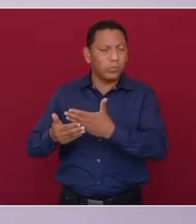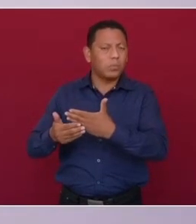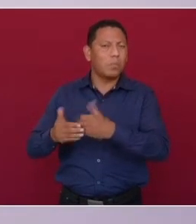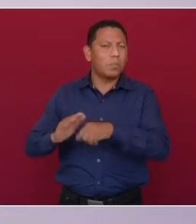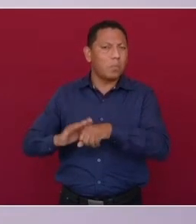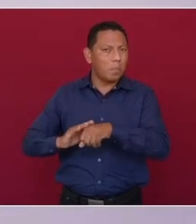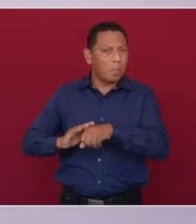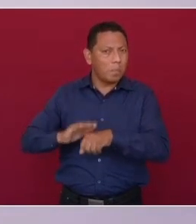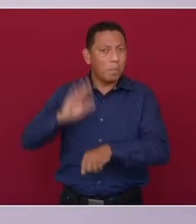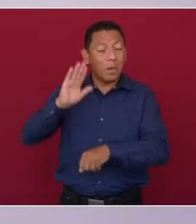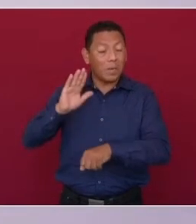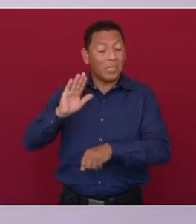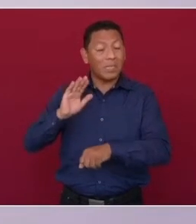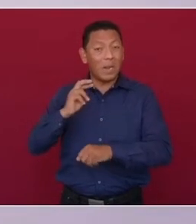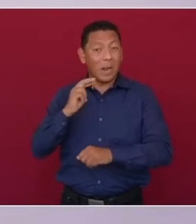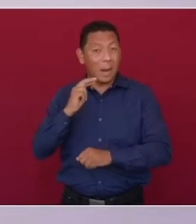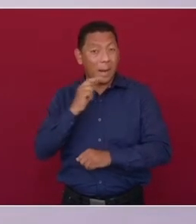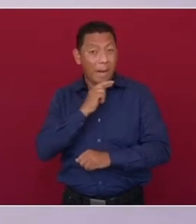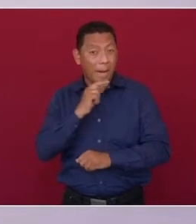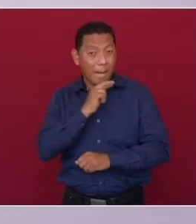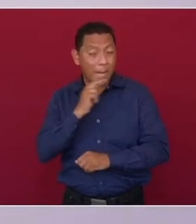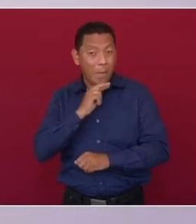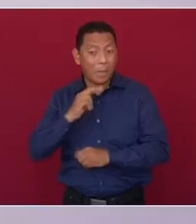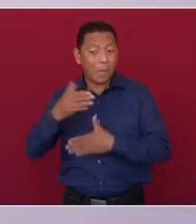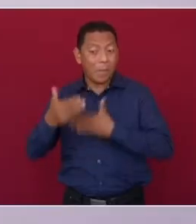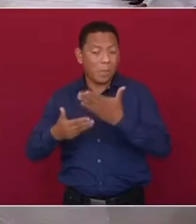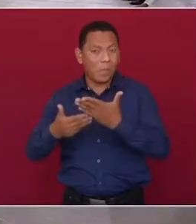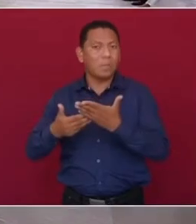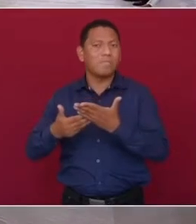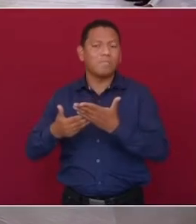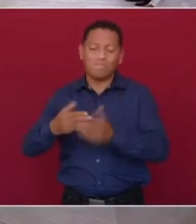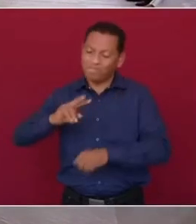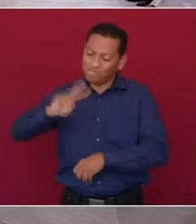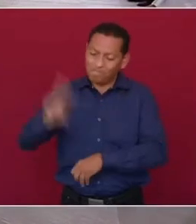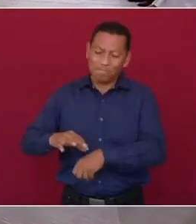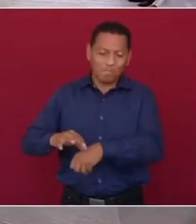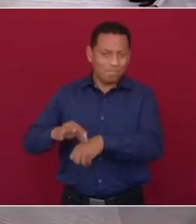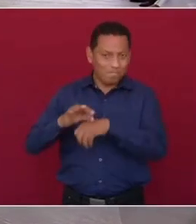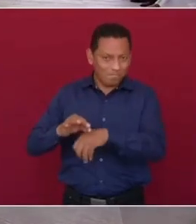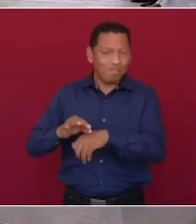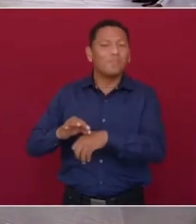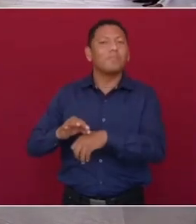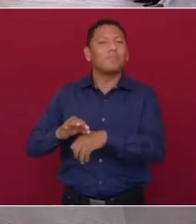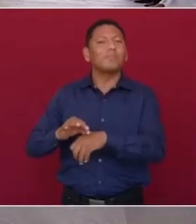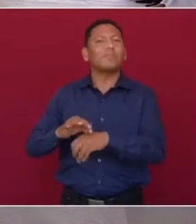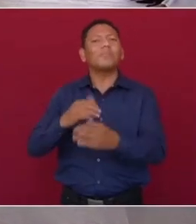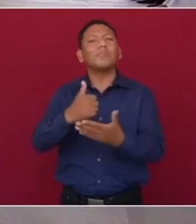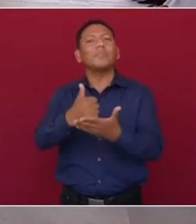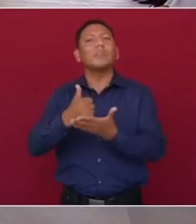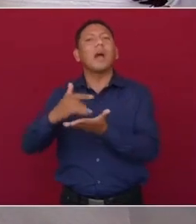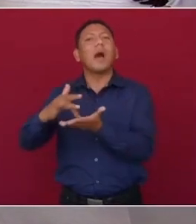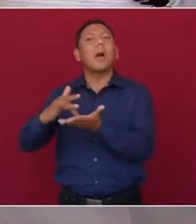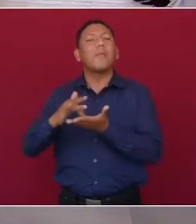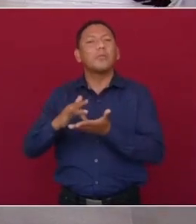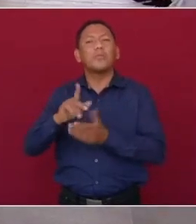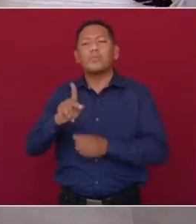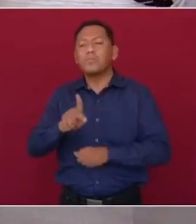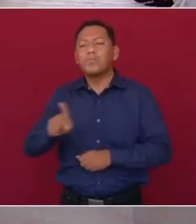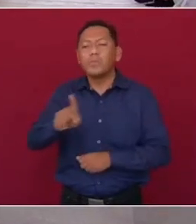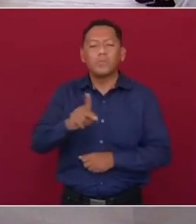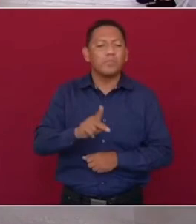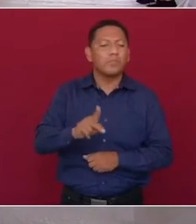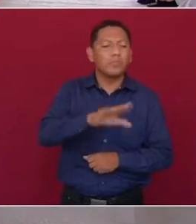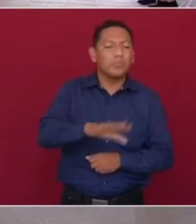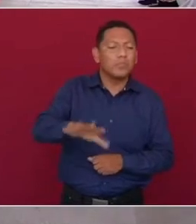más temprano que tarde, se convertirá en realidad con el apoyo de los pueblos y de